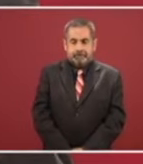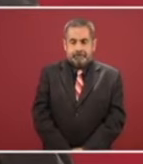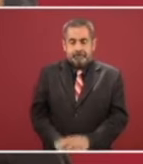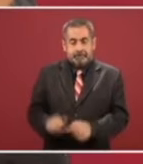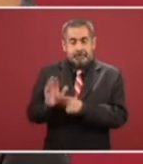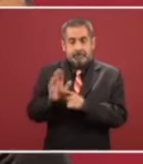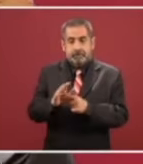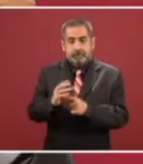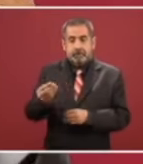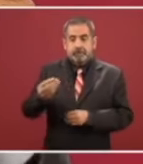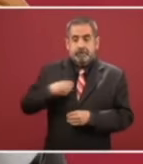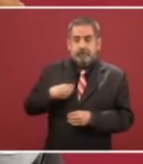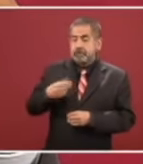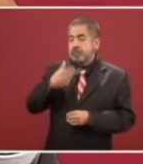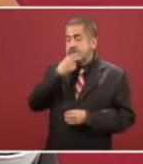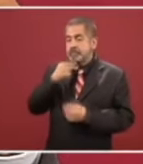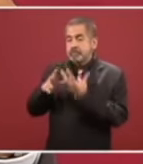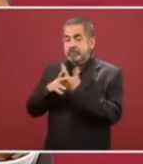Este es, me lo dio un migrante.